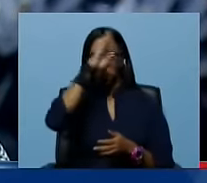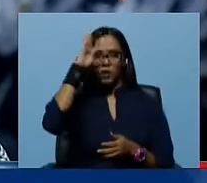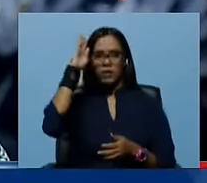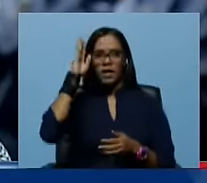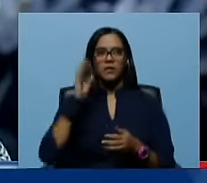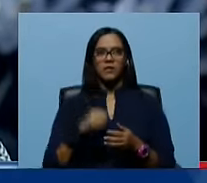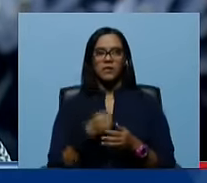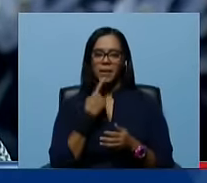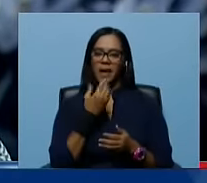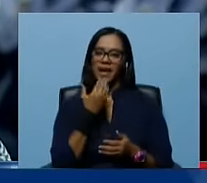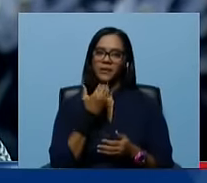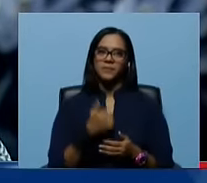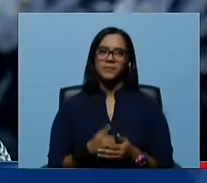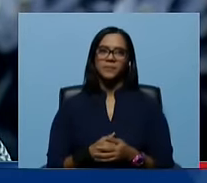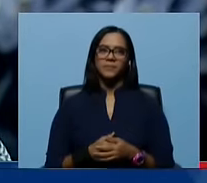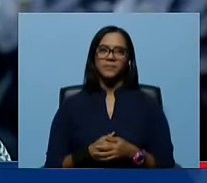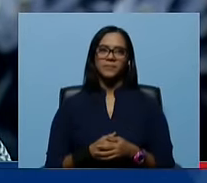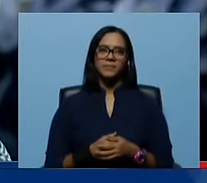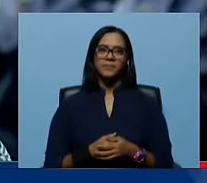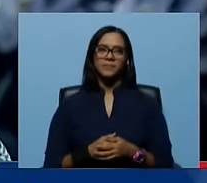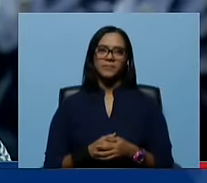Rondón, dime algo.